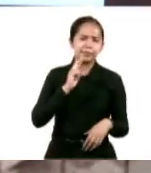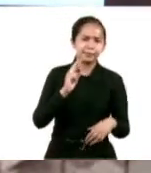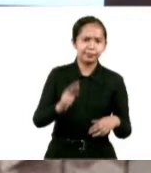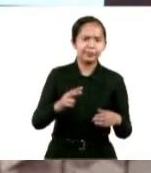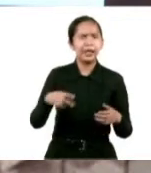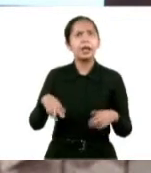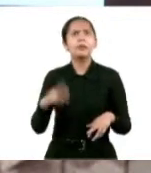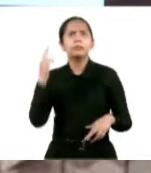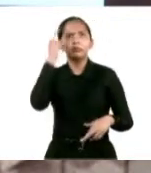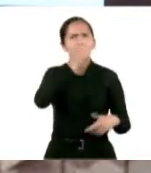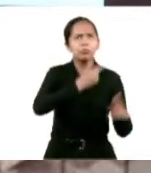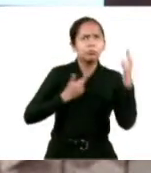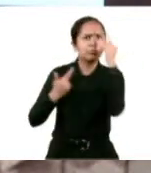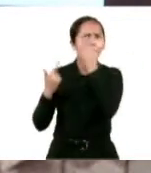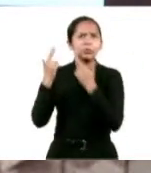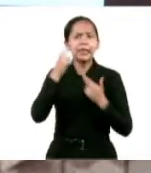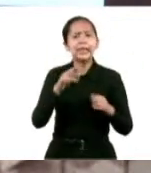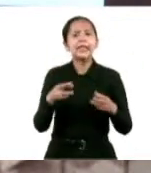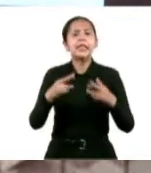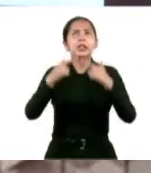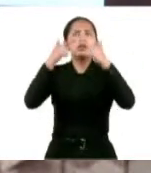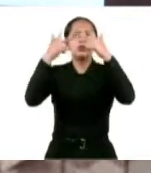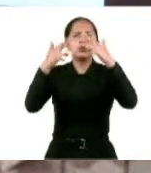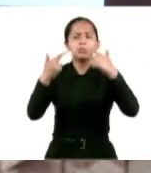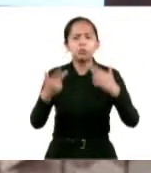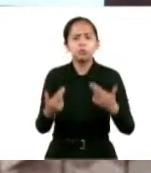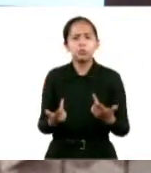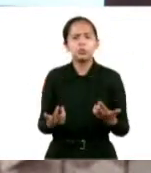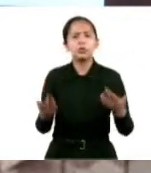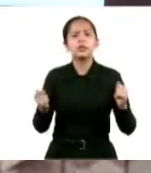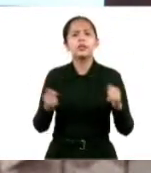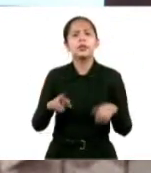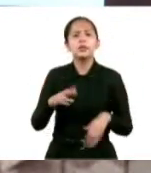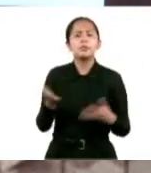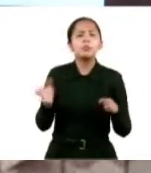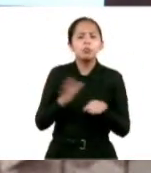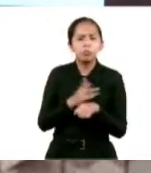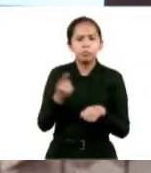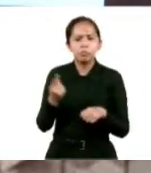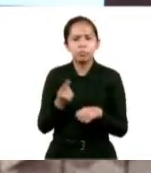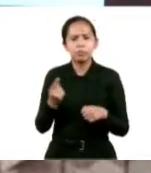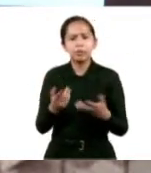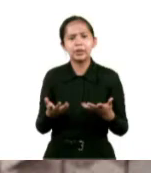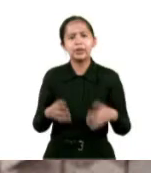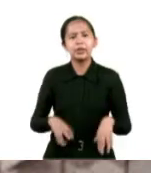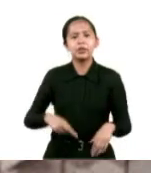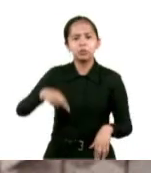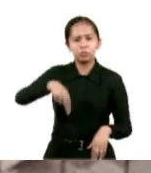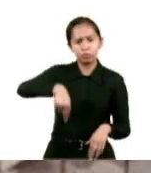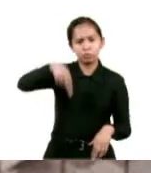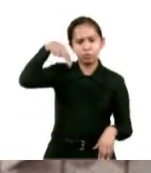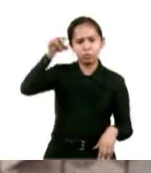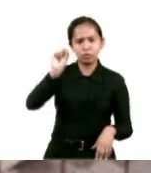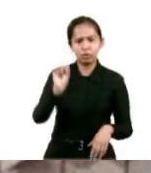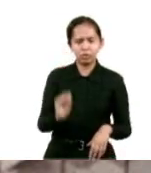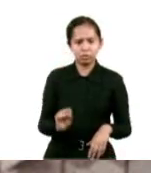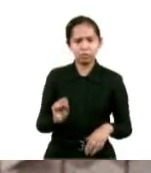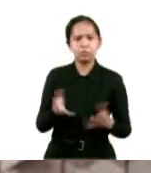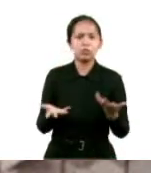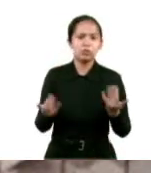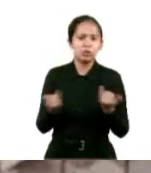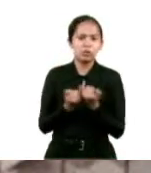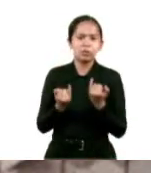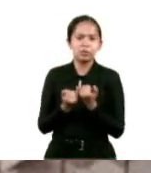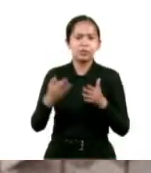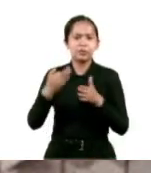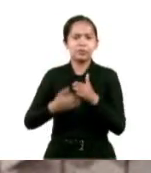análisis indicaron que el colapso ocurrió como resultado del pandeo de las vigas norte y sur, facilitada por la falta de